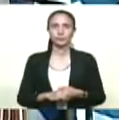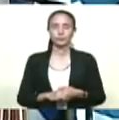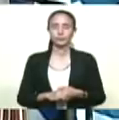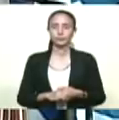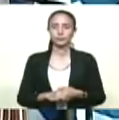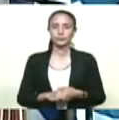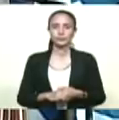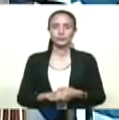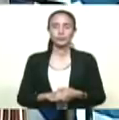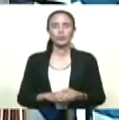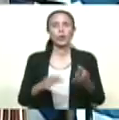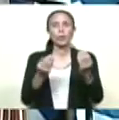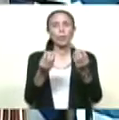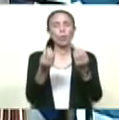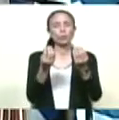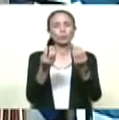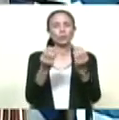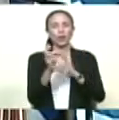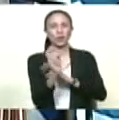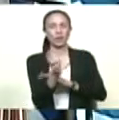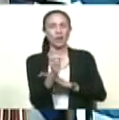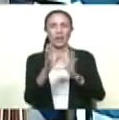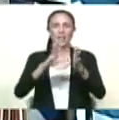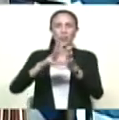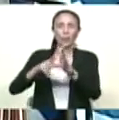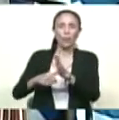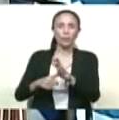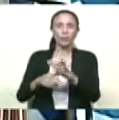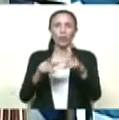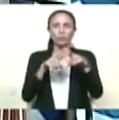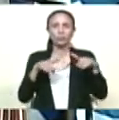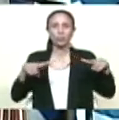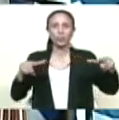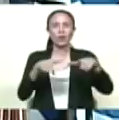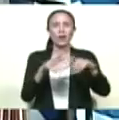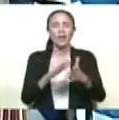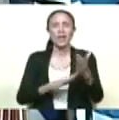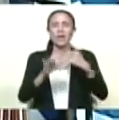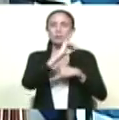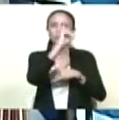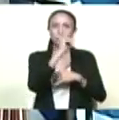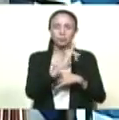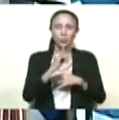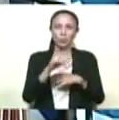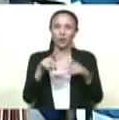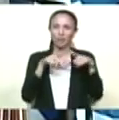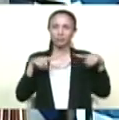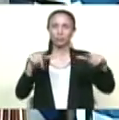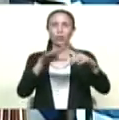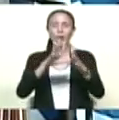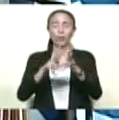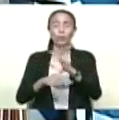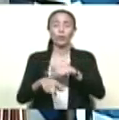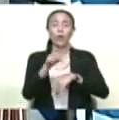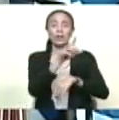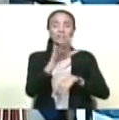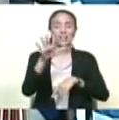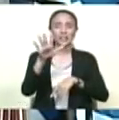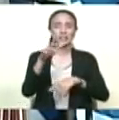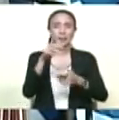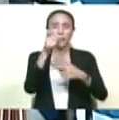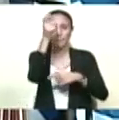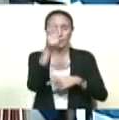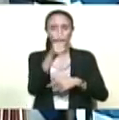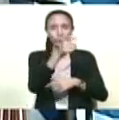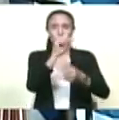en caso de múltiples irregularidades en puerto miranda estado zulia 15 detenido y este